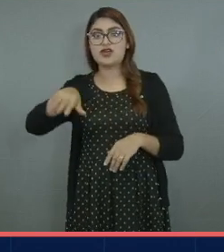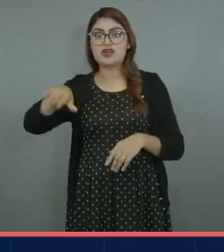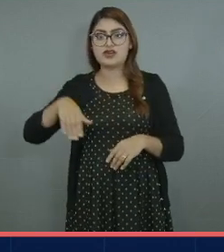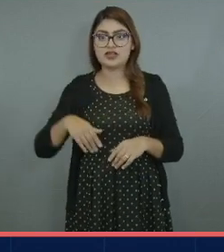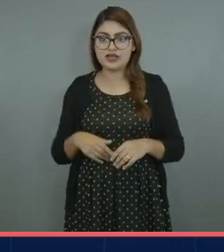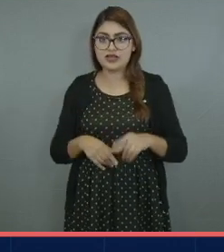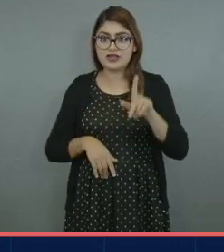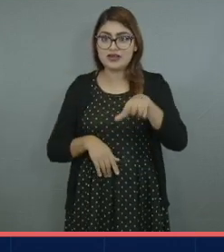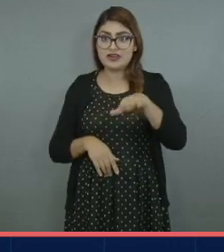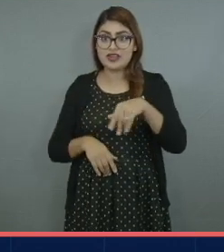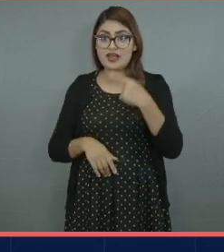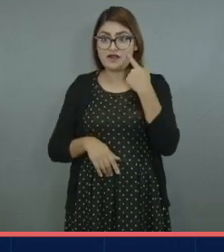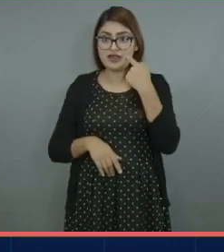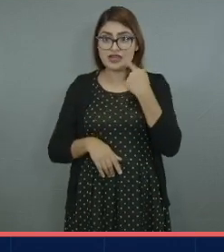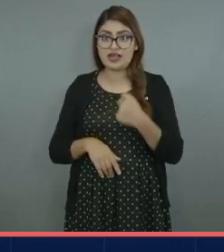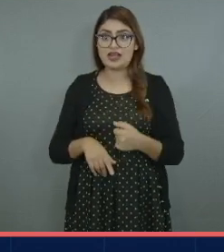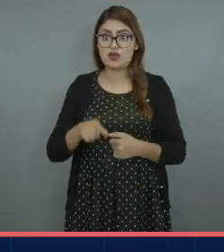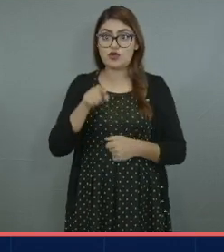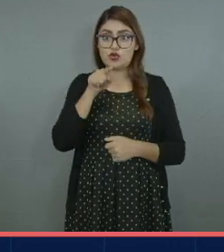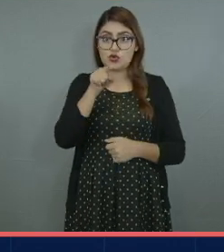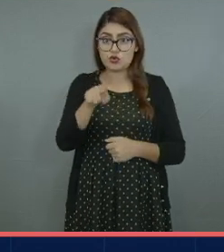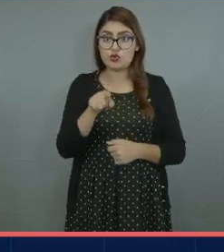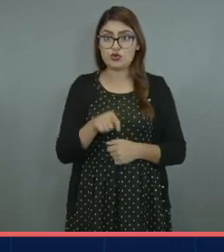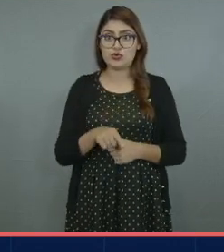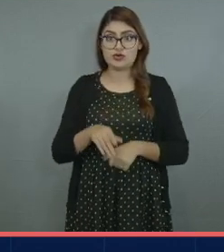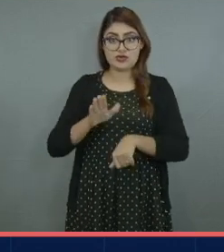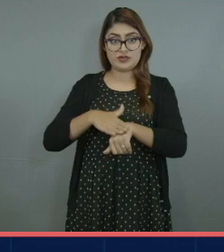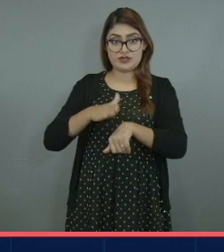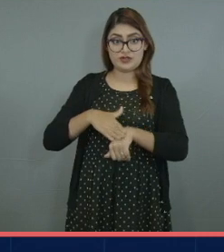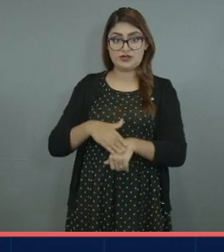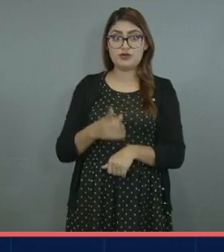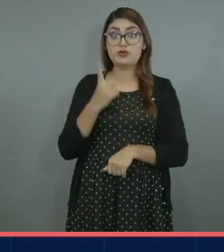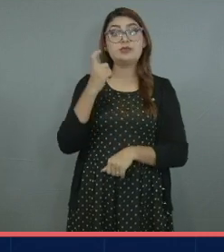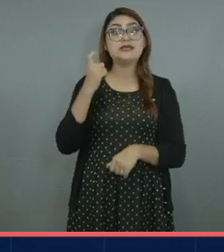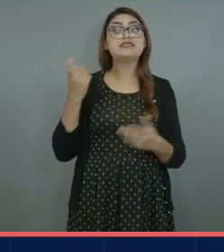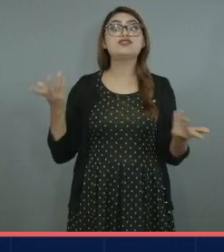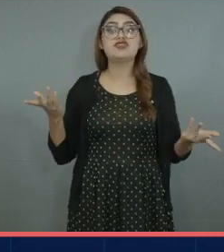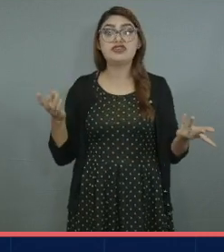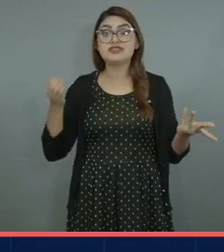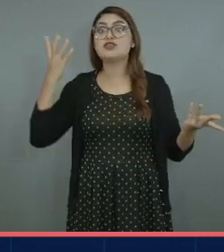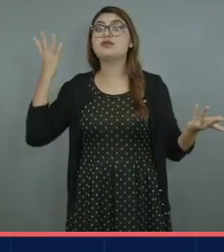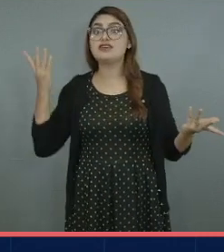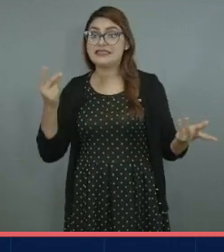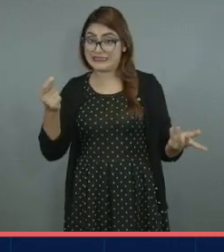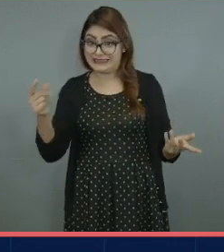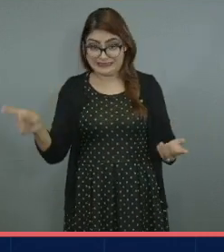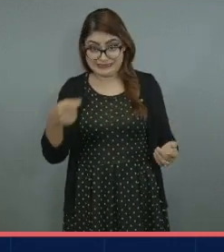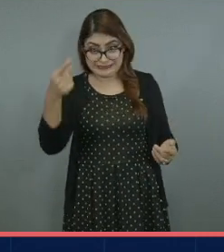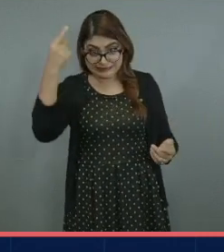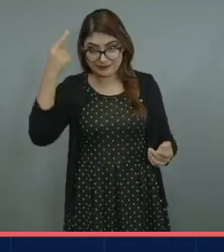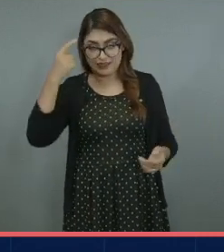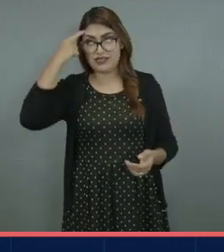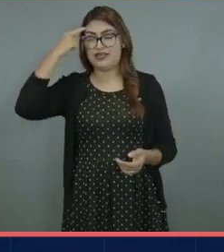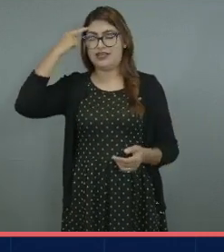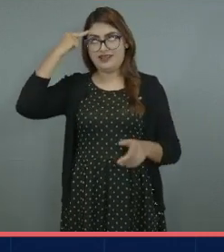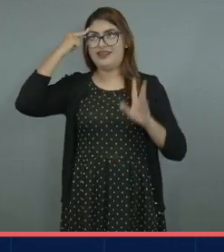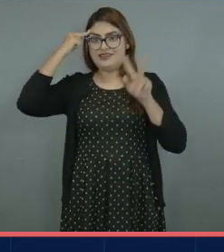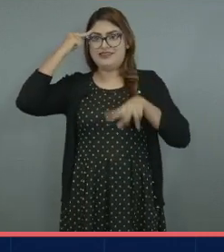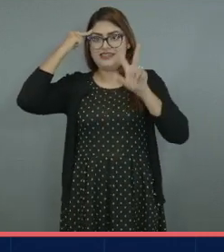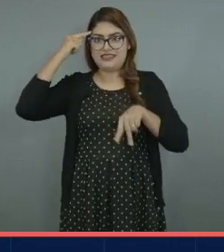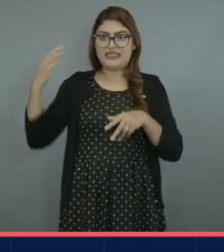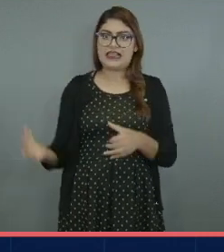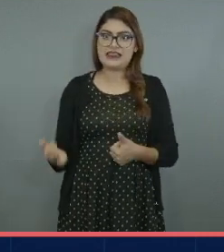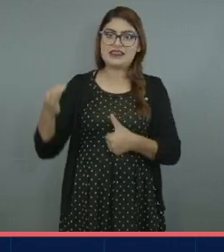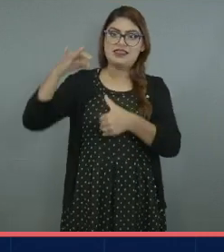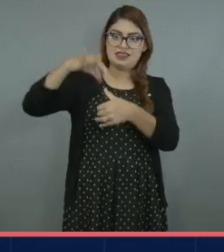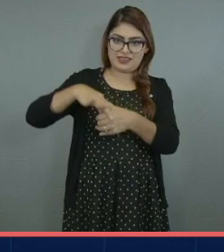oye, Laurita, oye, Guadalupe, 1 pesito diario, se te olvidó, párate y ponlo, y vas